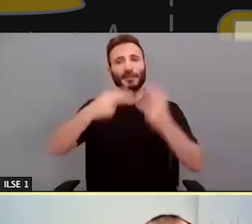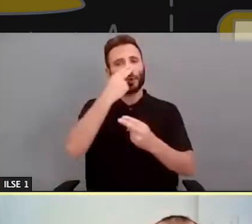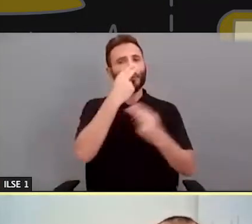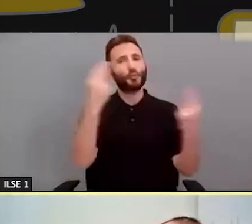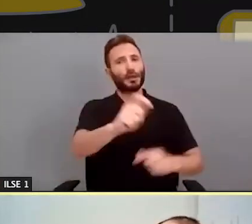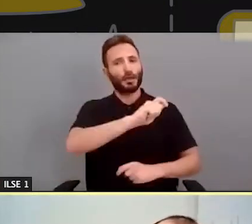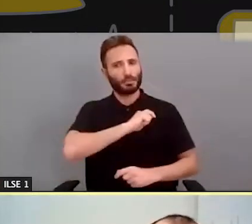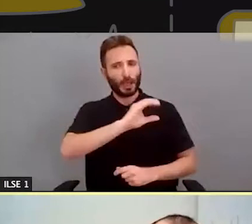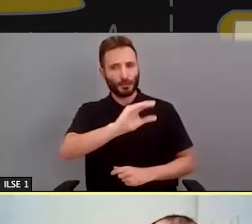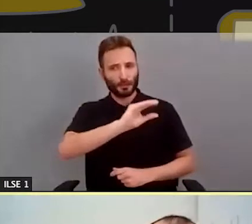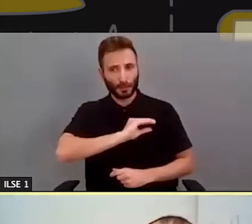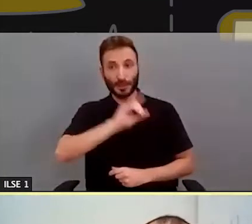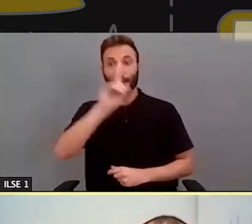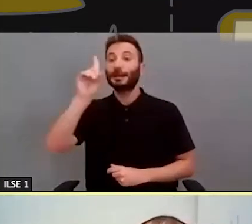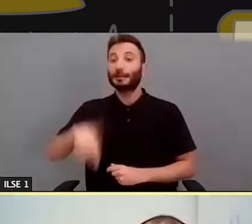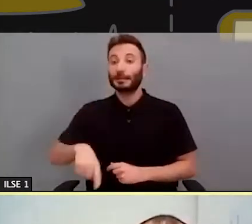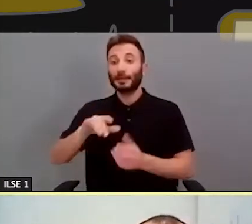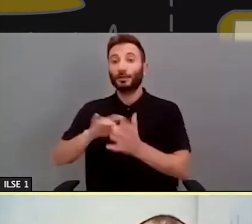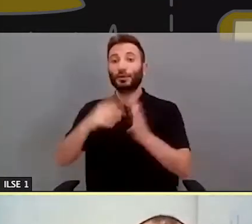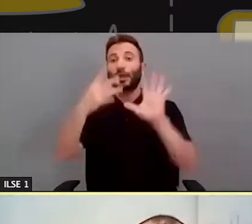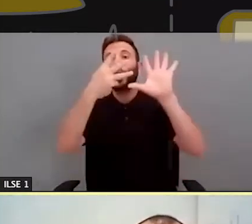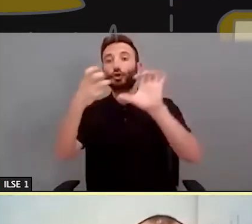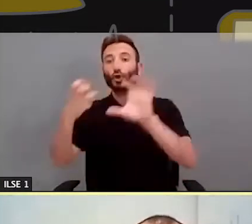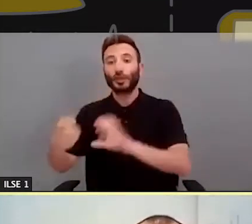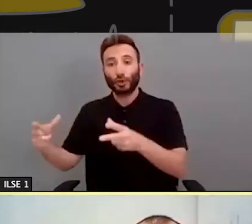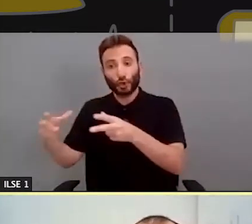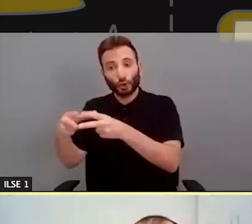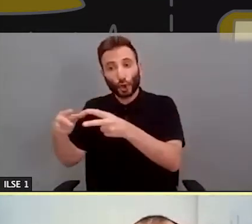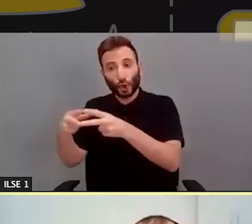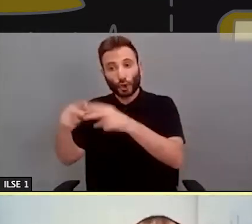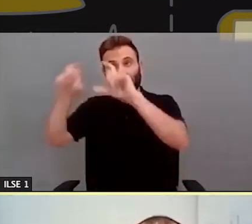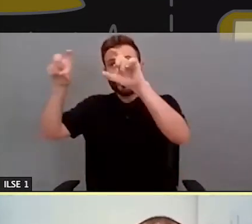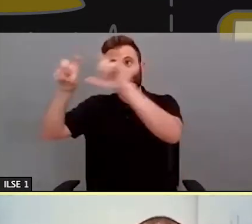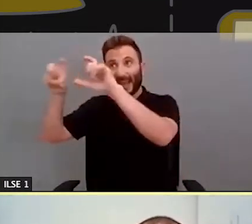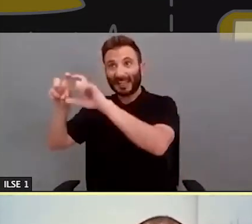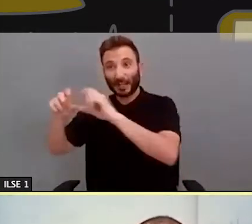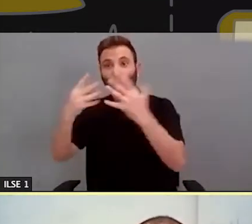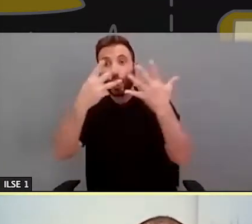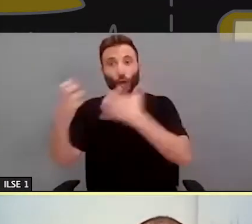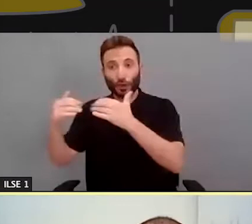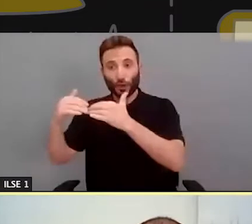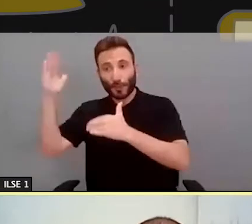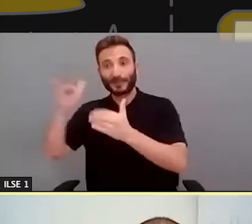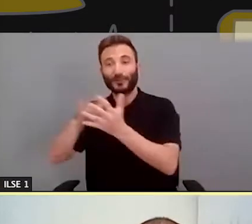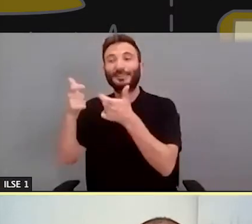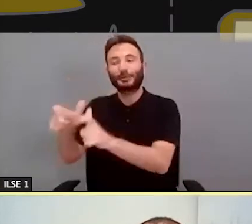también contamos con más de 800 miembros que son empresas del sector turístico de la